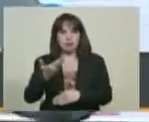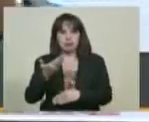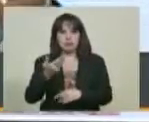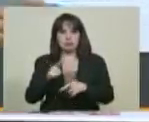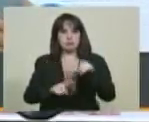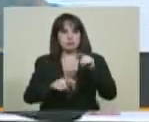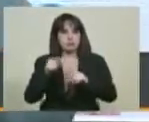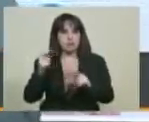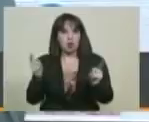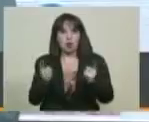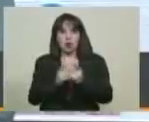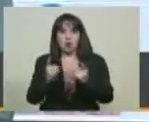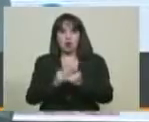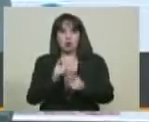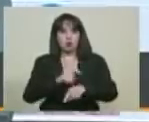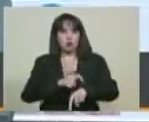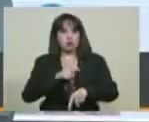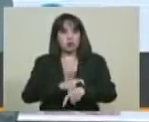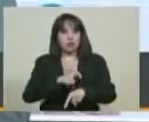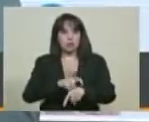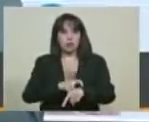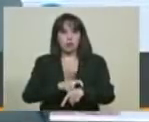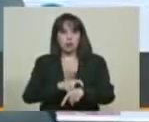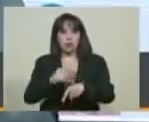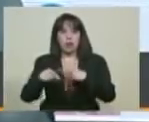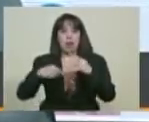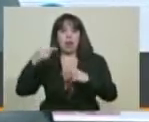Aristas de corto plazo, mediano y largo plazo.